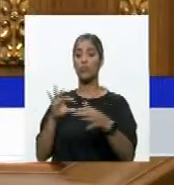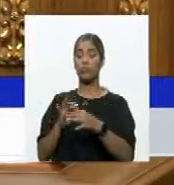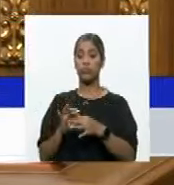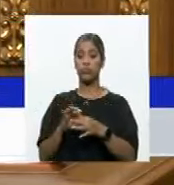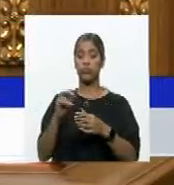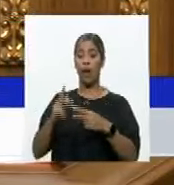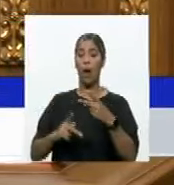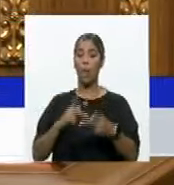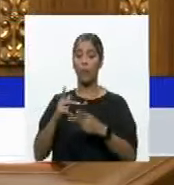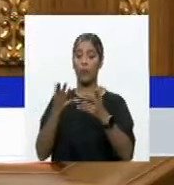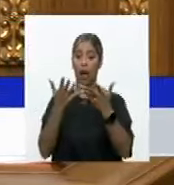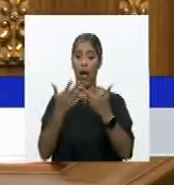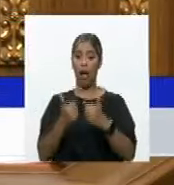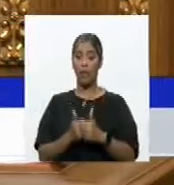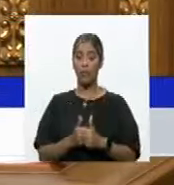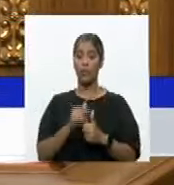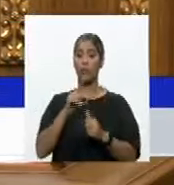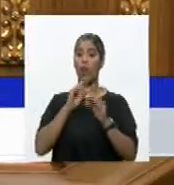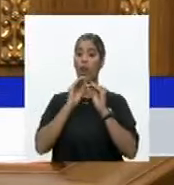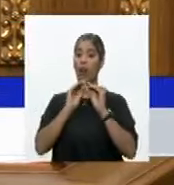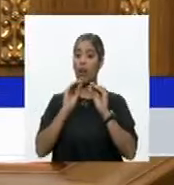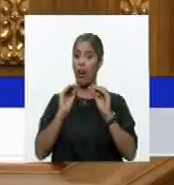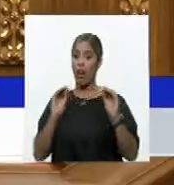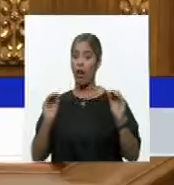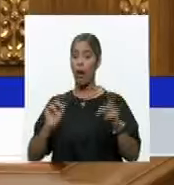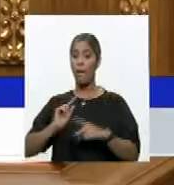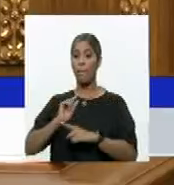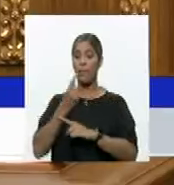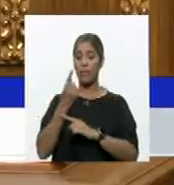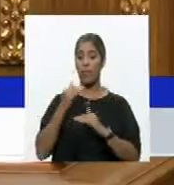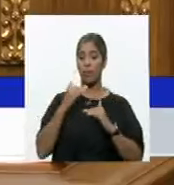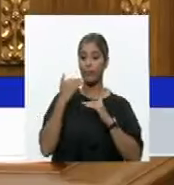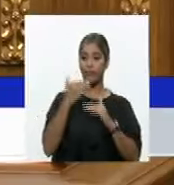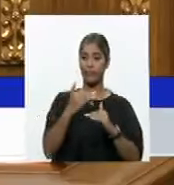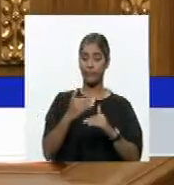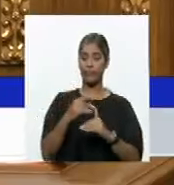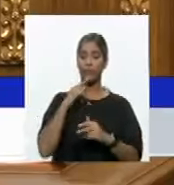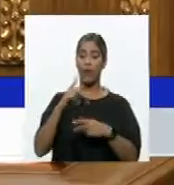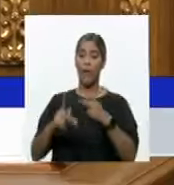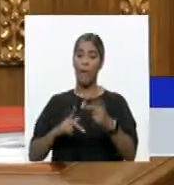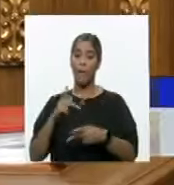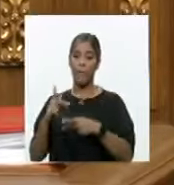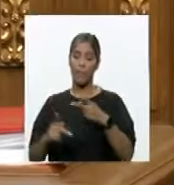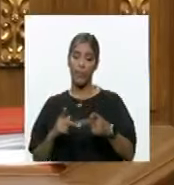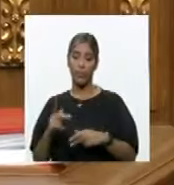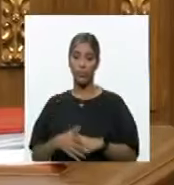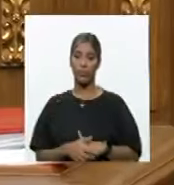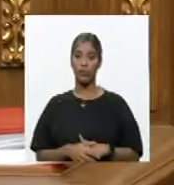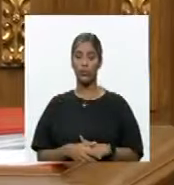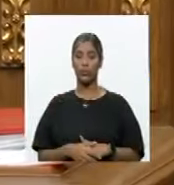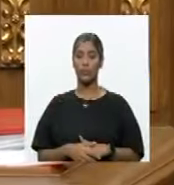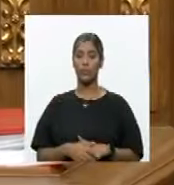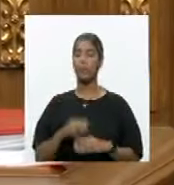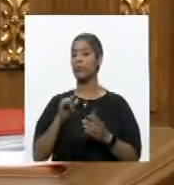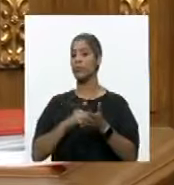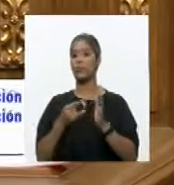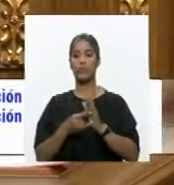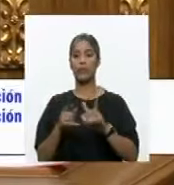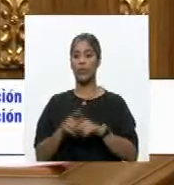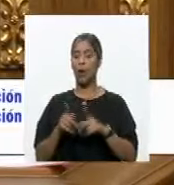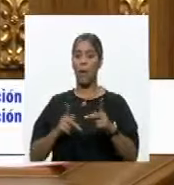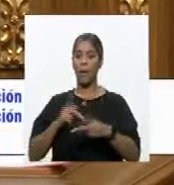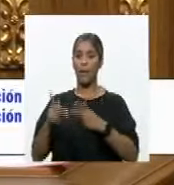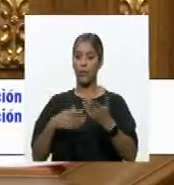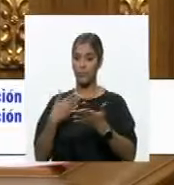al proceso administrativo para convocar la primera fase, el primer proceso, que sería el proceso